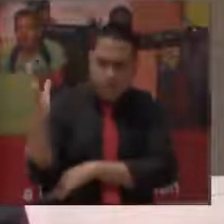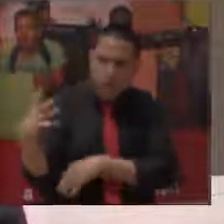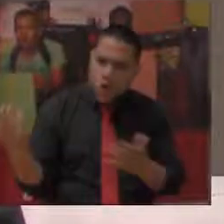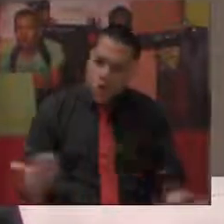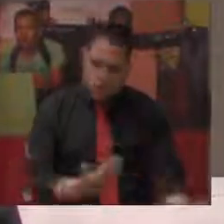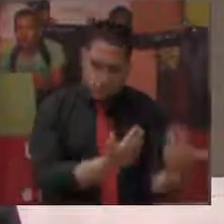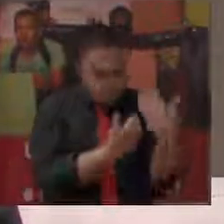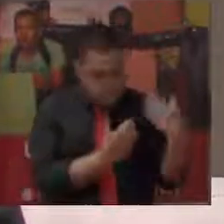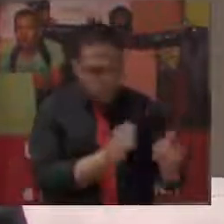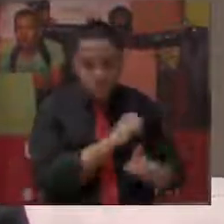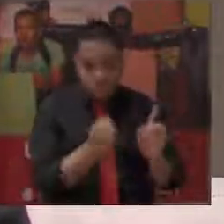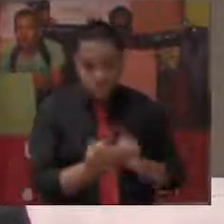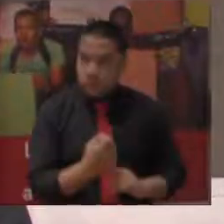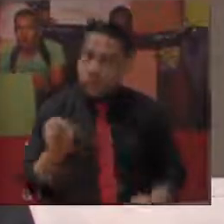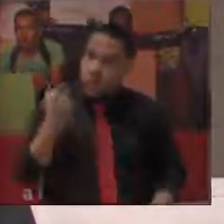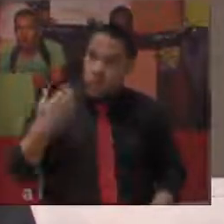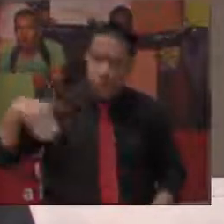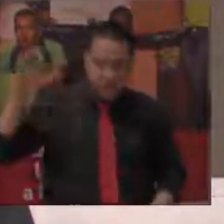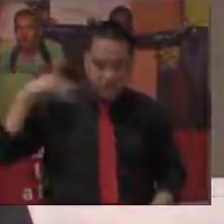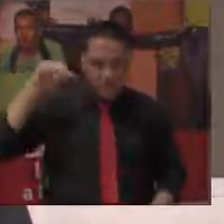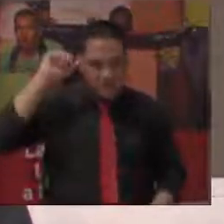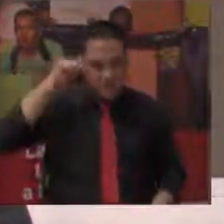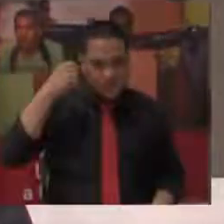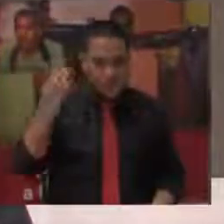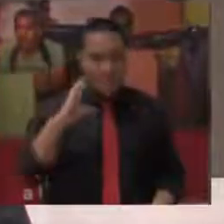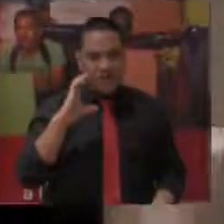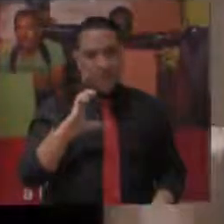social hace una par de semanas en Caucasia.